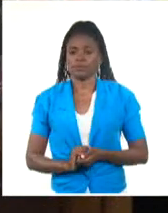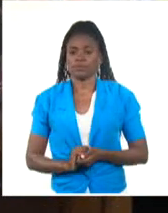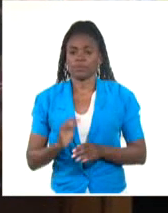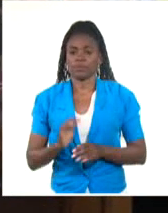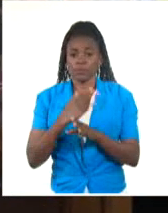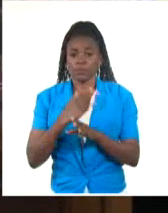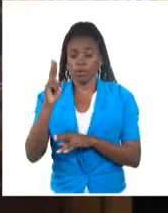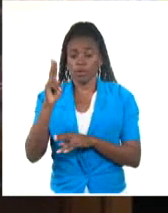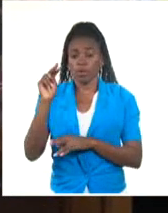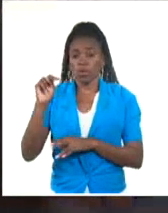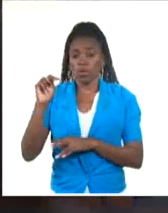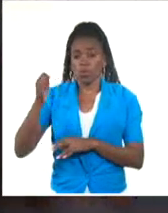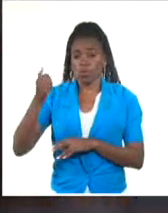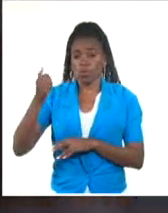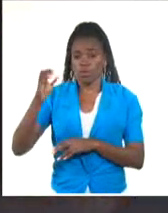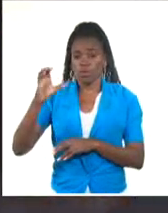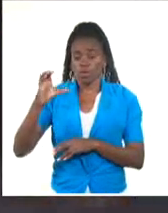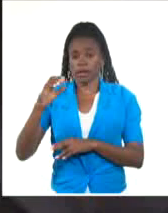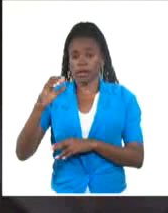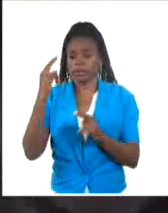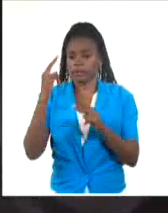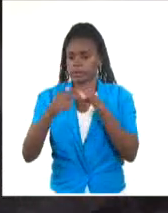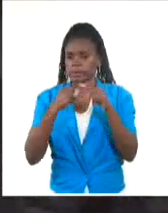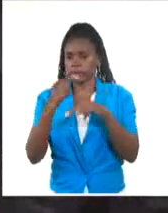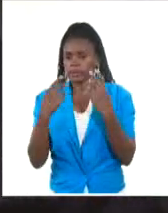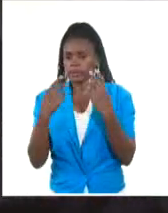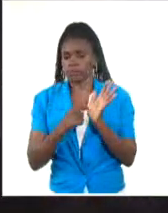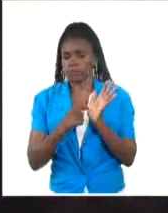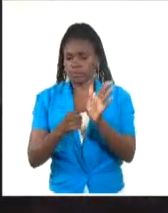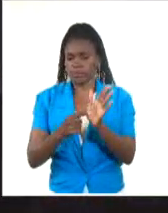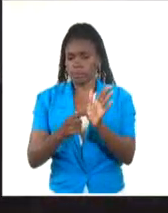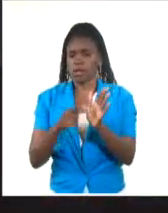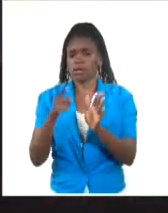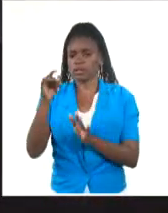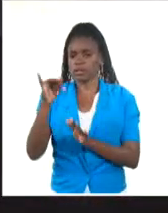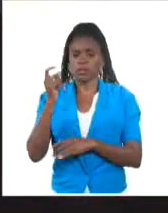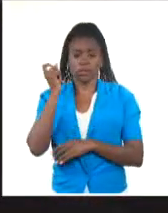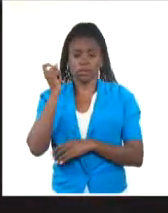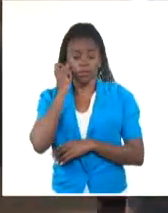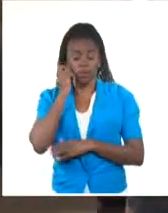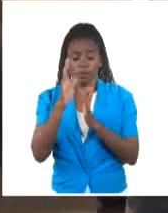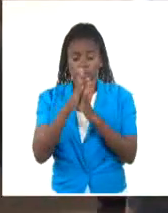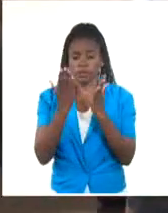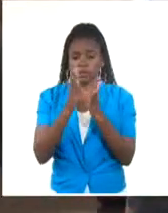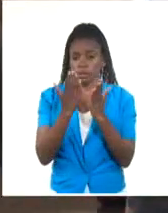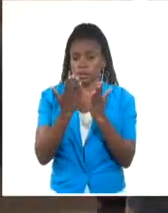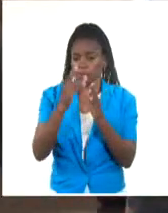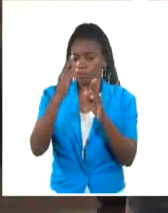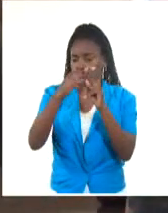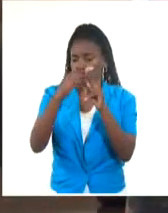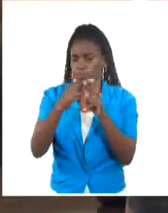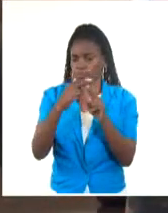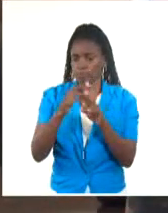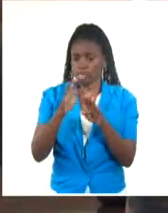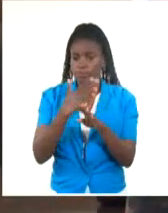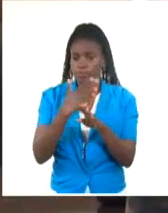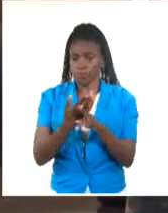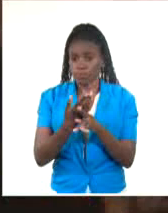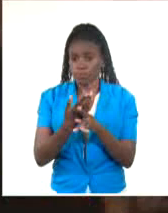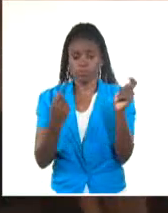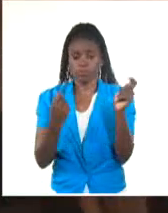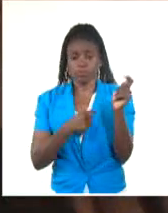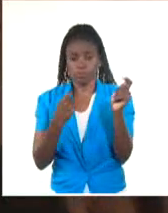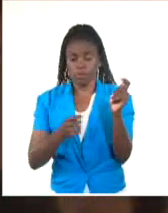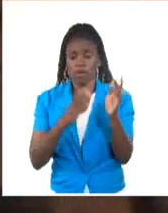Unión de Escritores y Artistas de Cuba, la editorial Ocean Sur presentó este 17 de febrero los libros Pasajes de la Guerra Revolucionaria y El Diario del